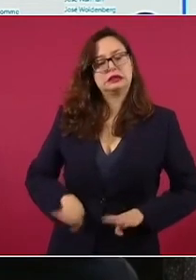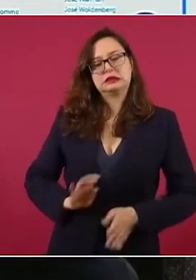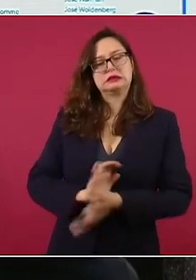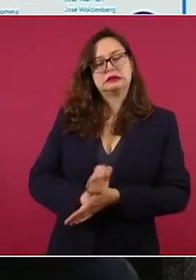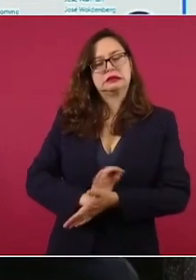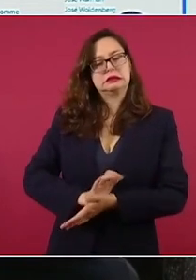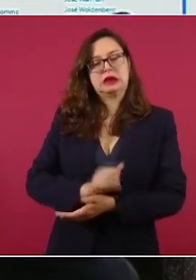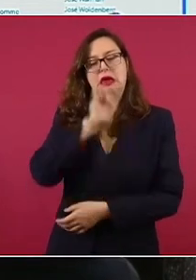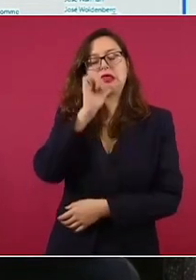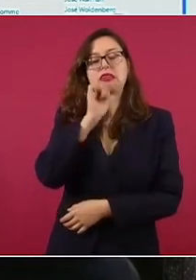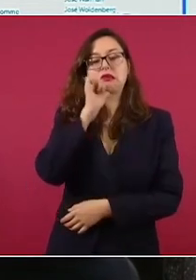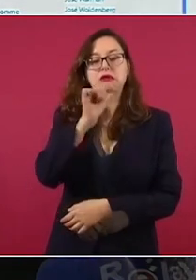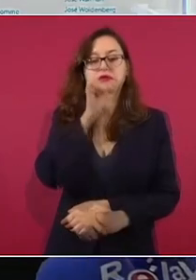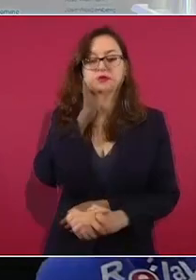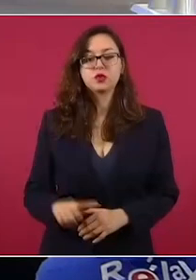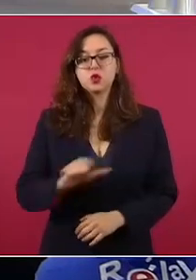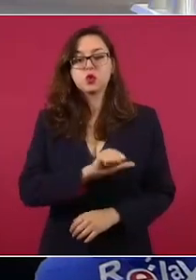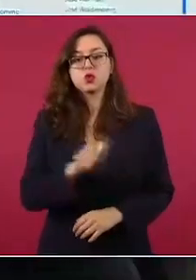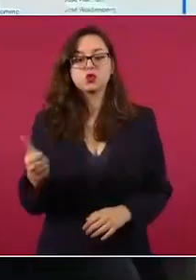Miren quién está aquí.